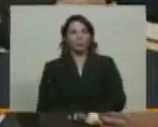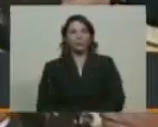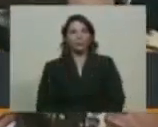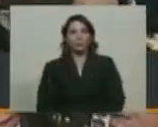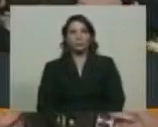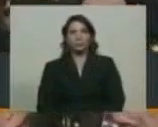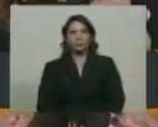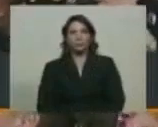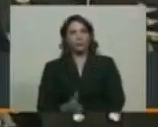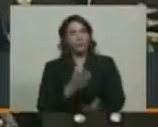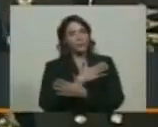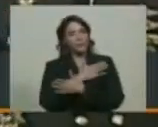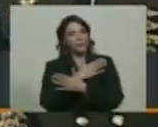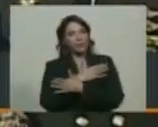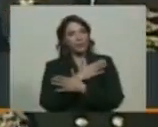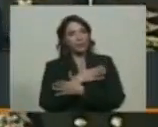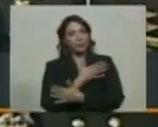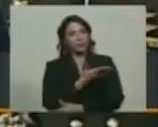Los felicito